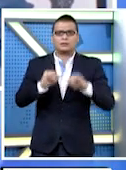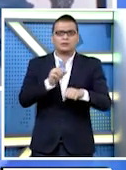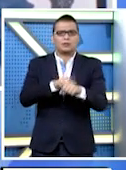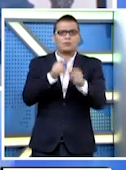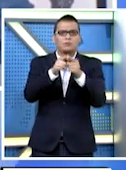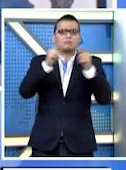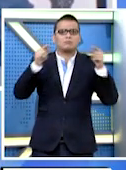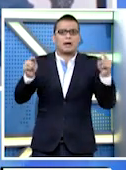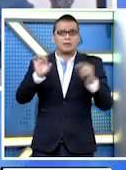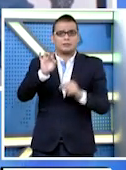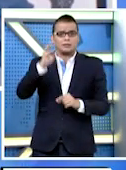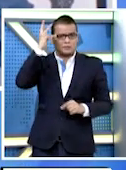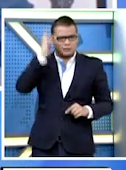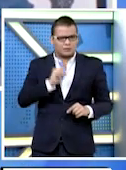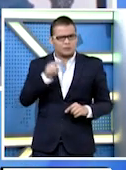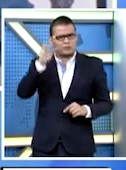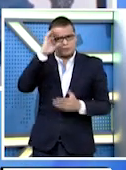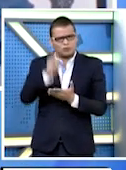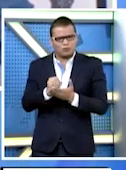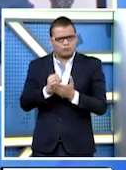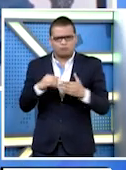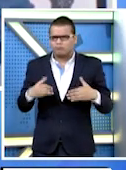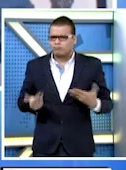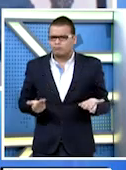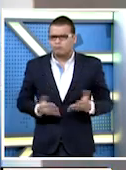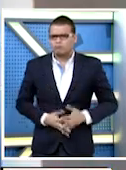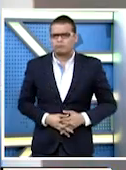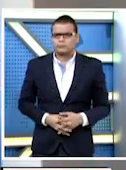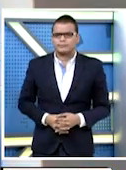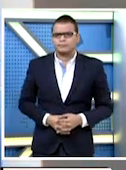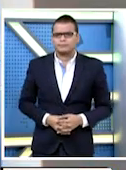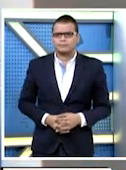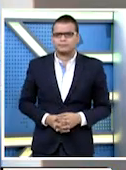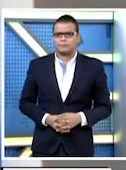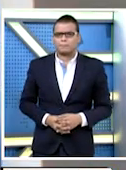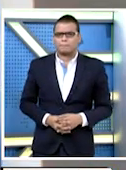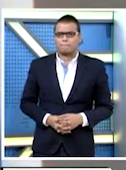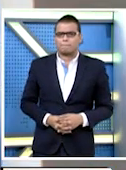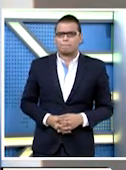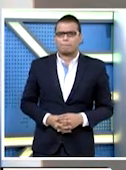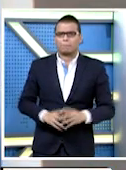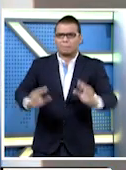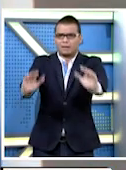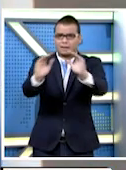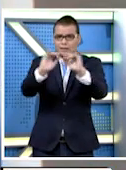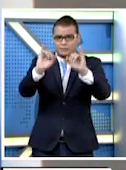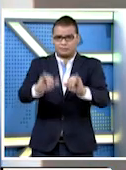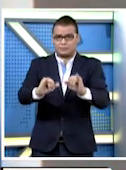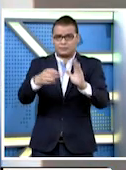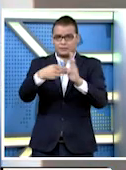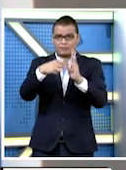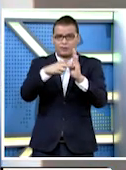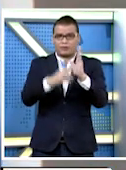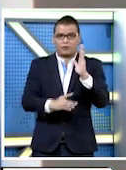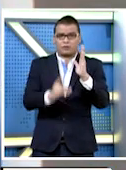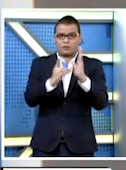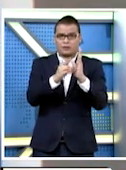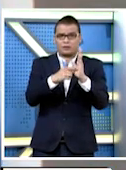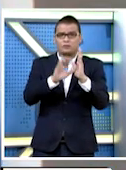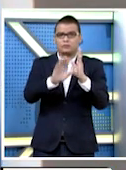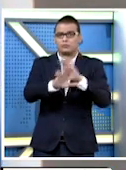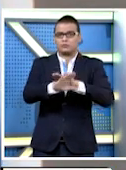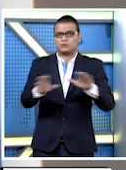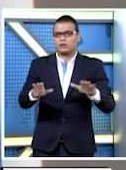15 días más. ¿Cuál es su posición al respecto? Una cuarentena no es un decreto. Una cuarentena